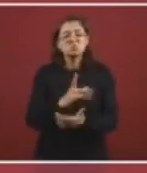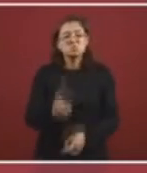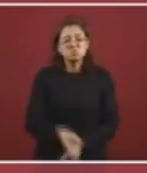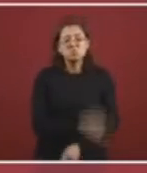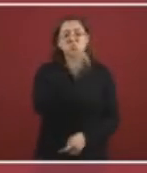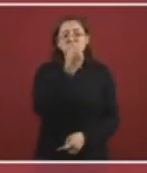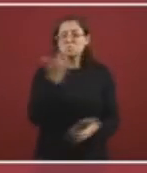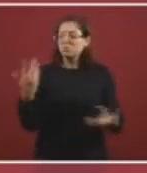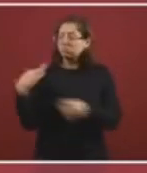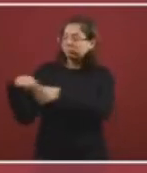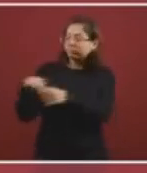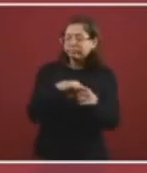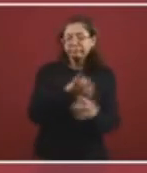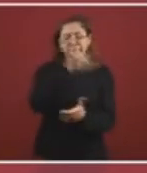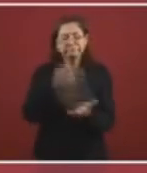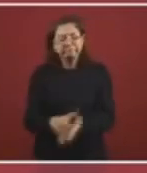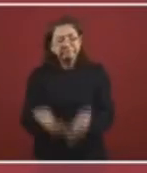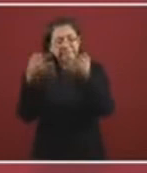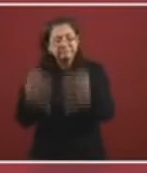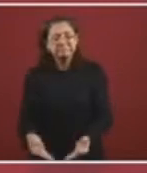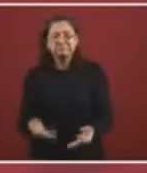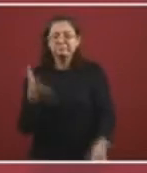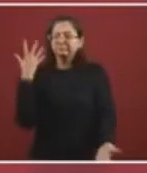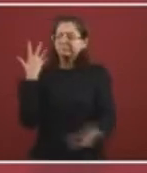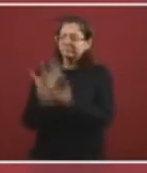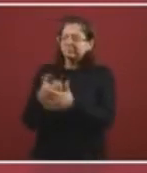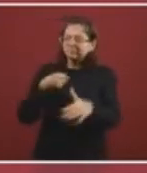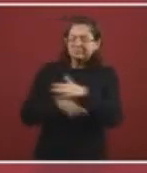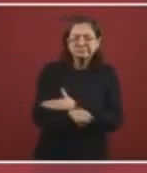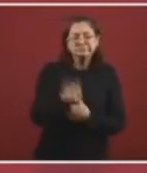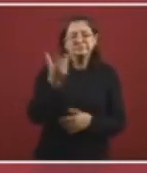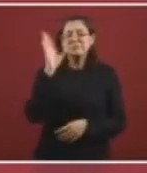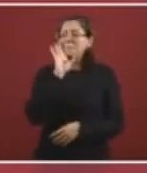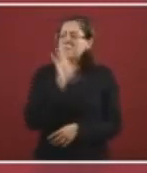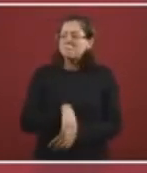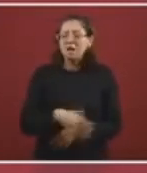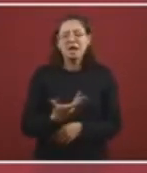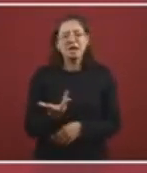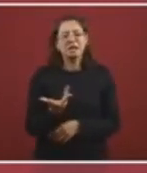legal, legítimo, que era una canallada lo que estaban haciendo.